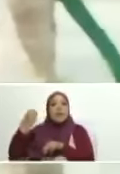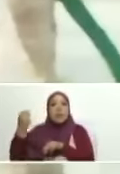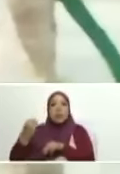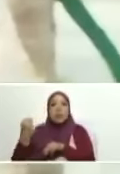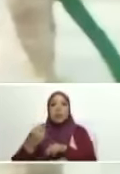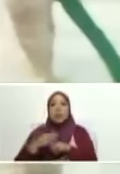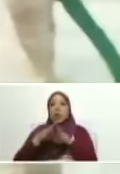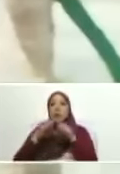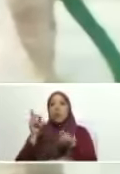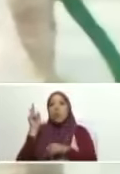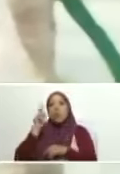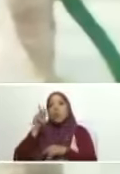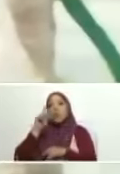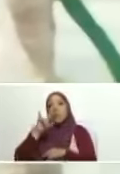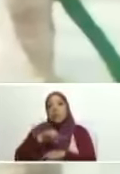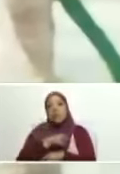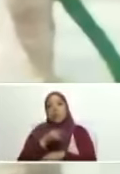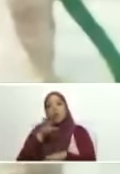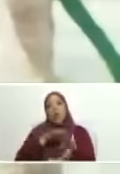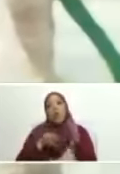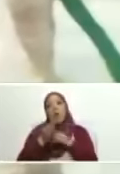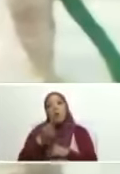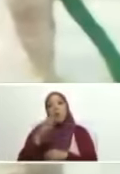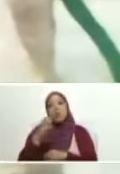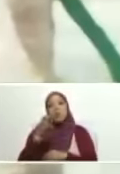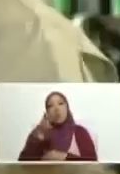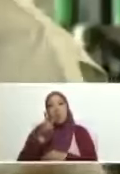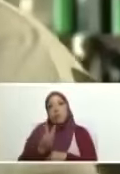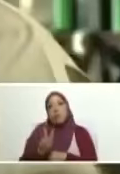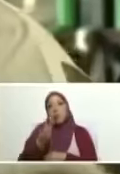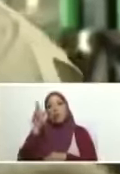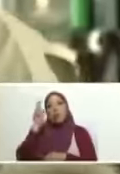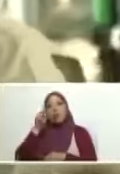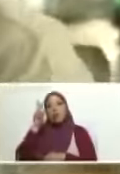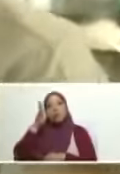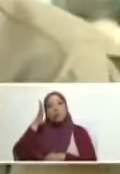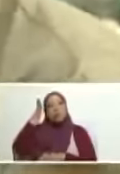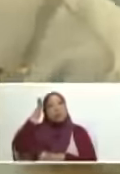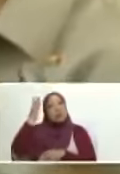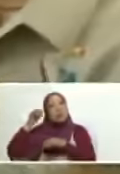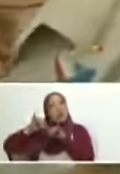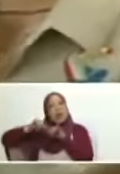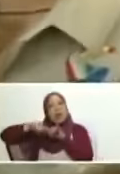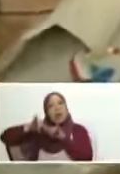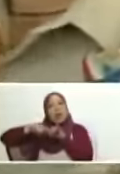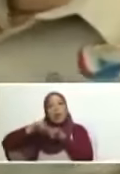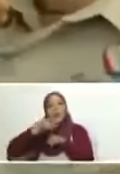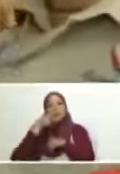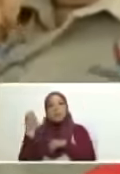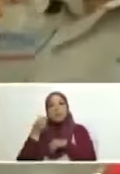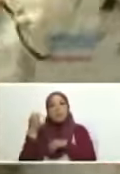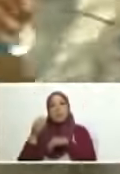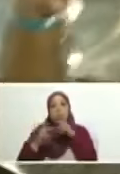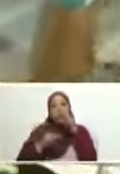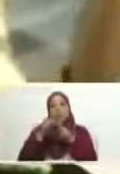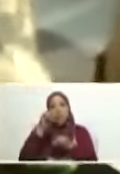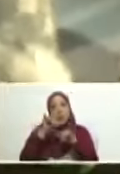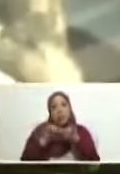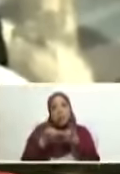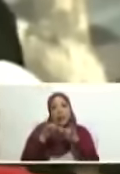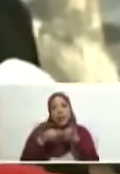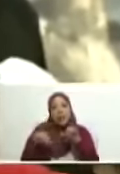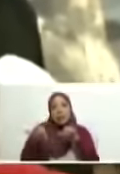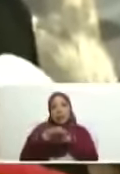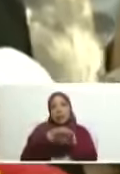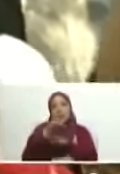todos profesores de la Universidad Central de Venezuela. Freddy, el ingeniero Trino, profesor de Ingeniería Estructural de la Universidad Central de Venezuela. Excelente,